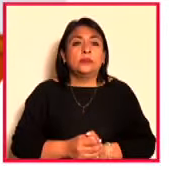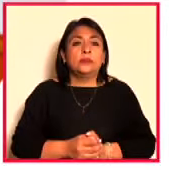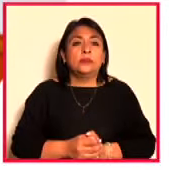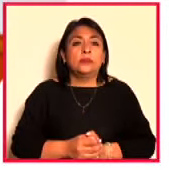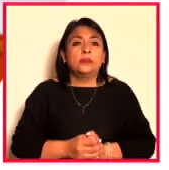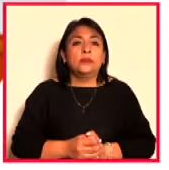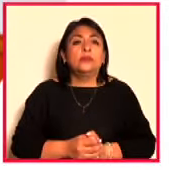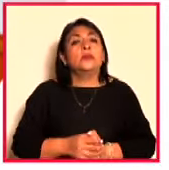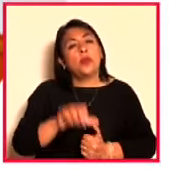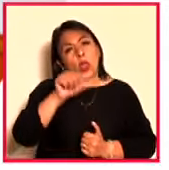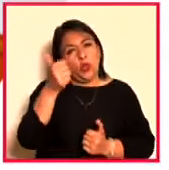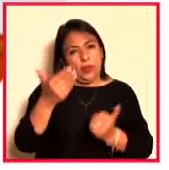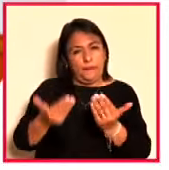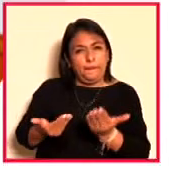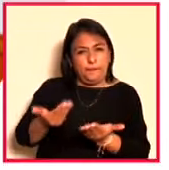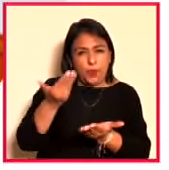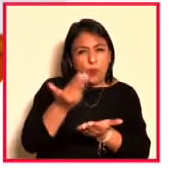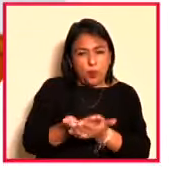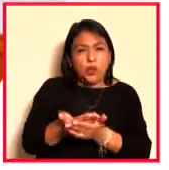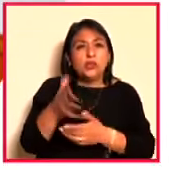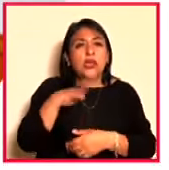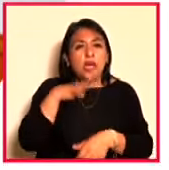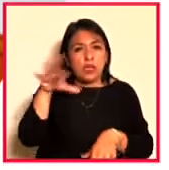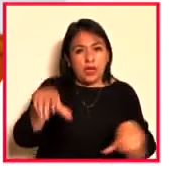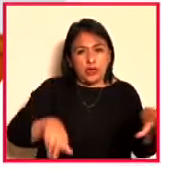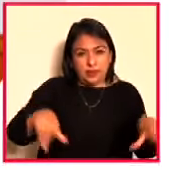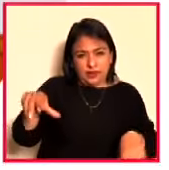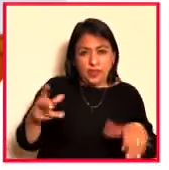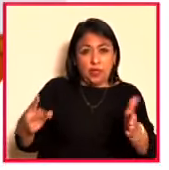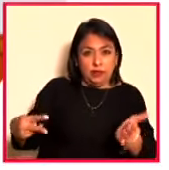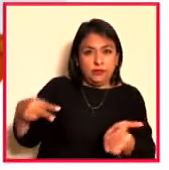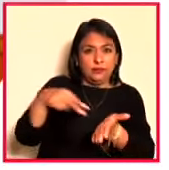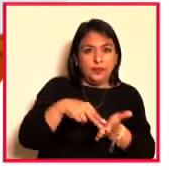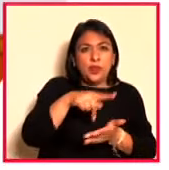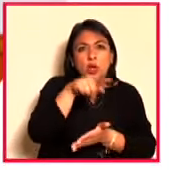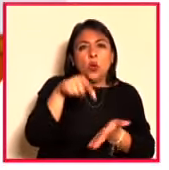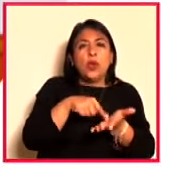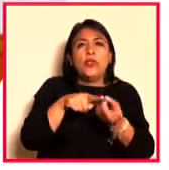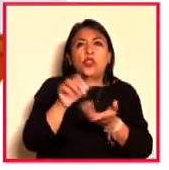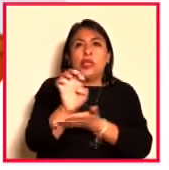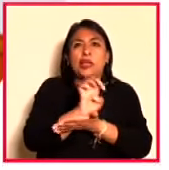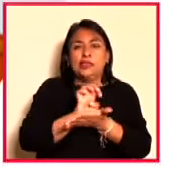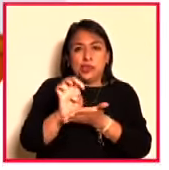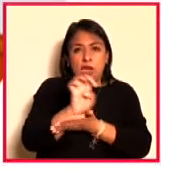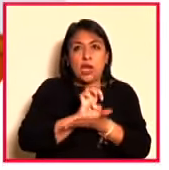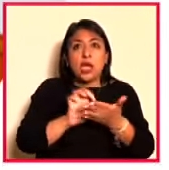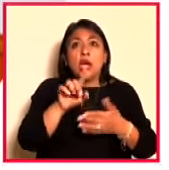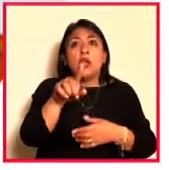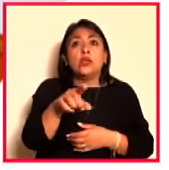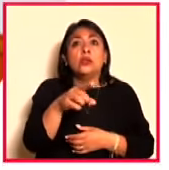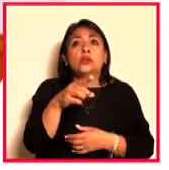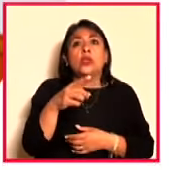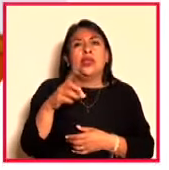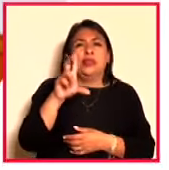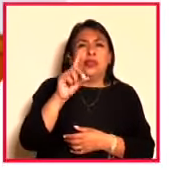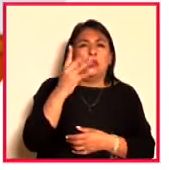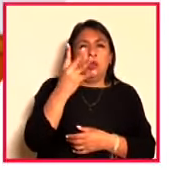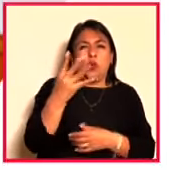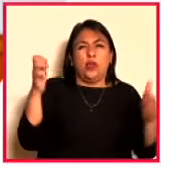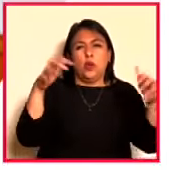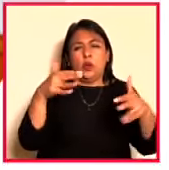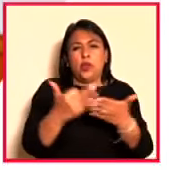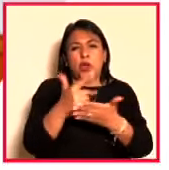Otra propuesta con la que se retoman las actividades presenciales en los escenarios físicos es el 34º Encuentro Nacional de los